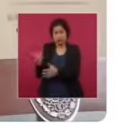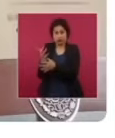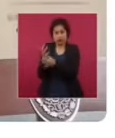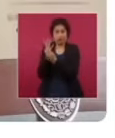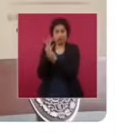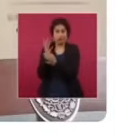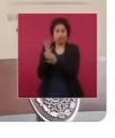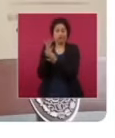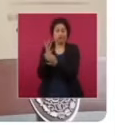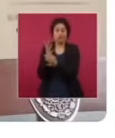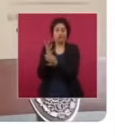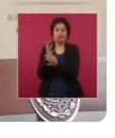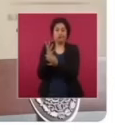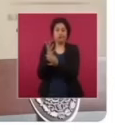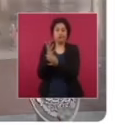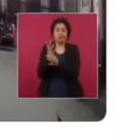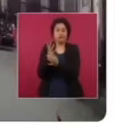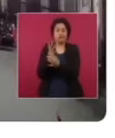él